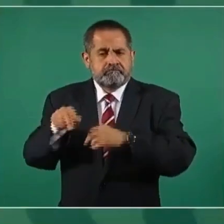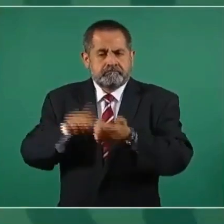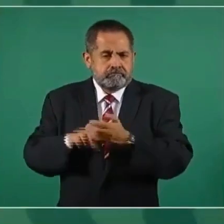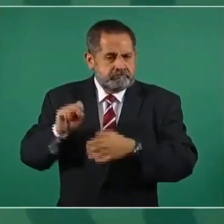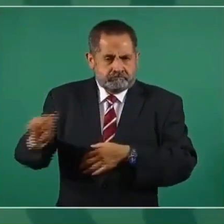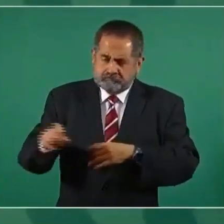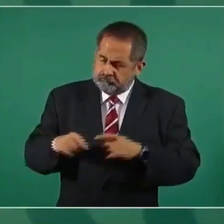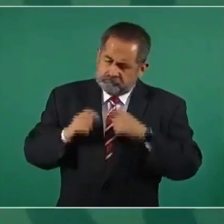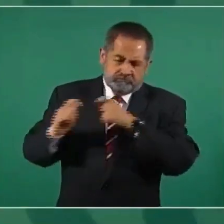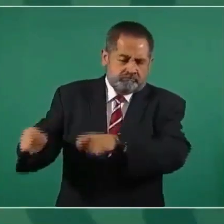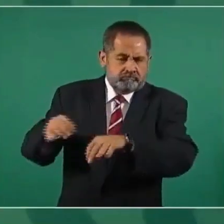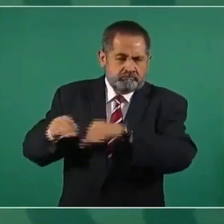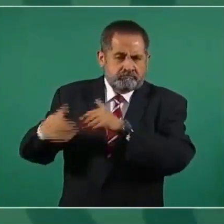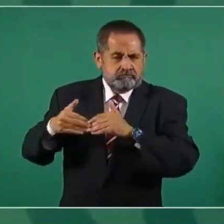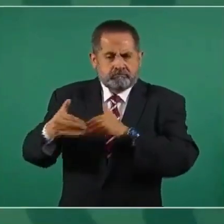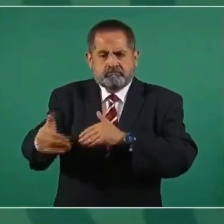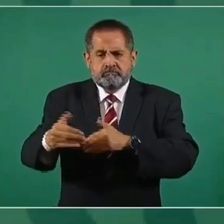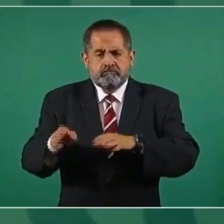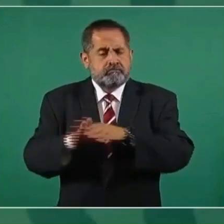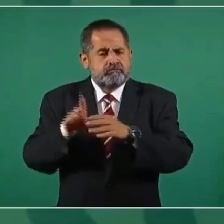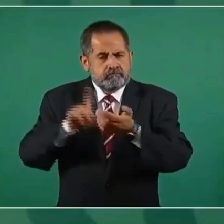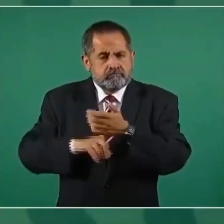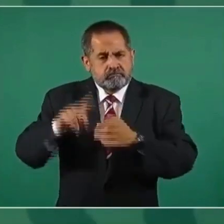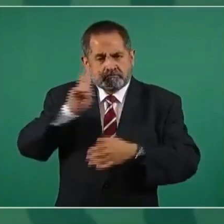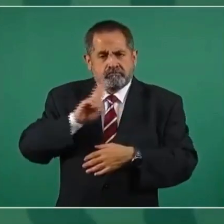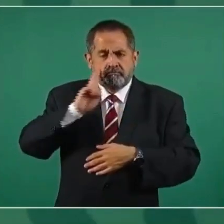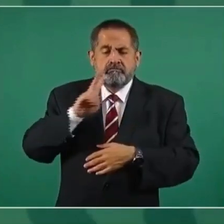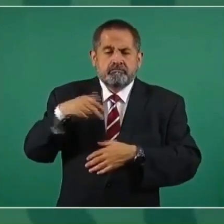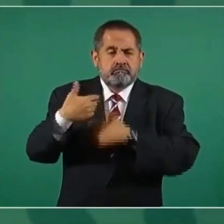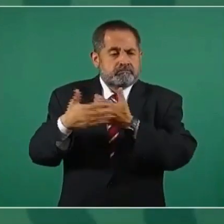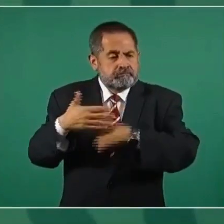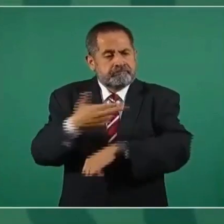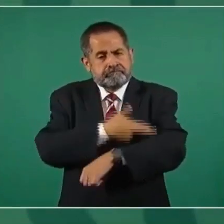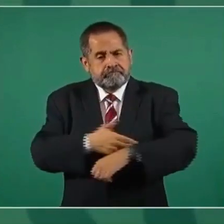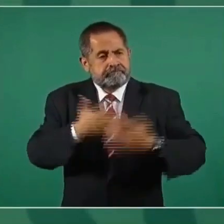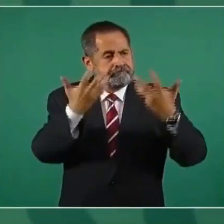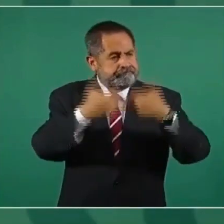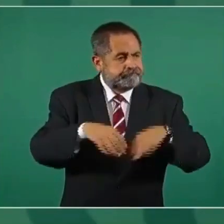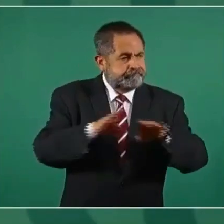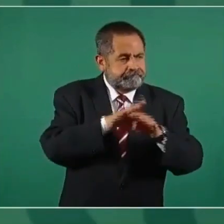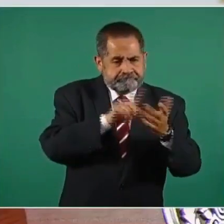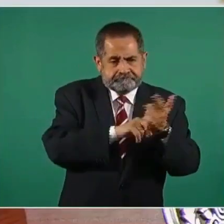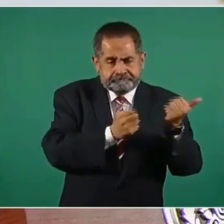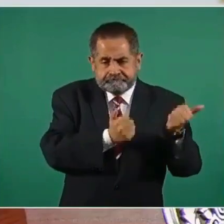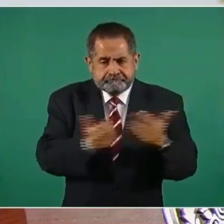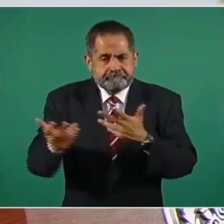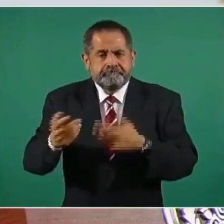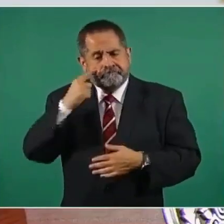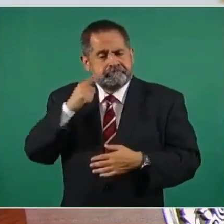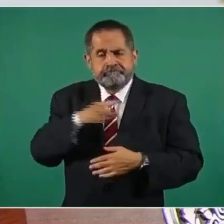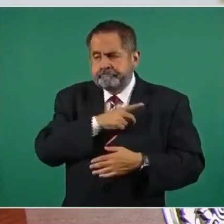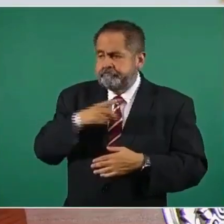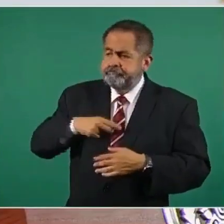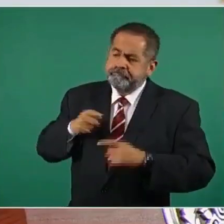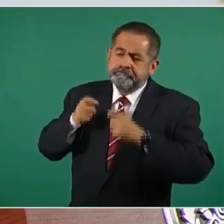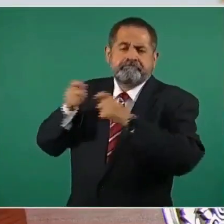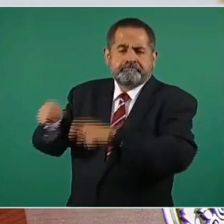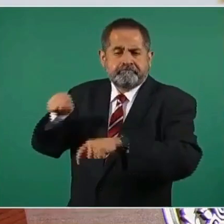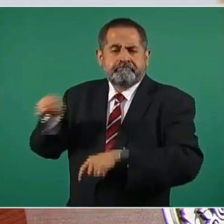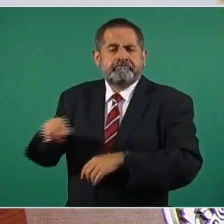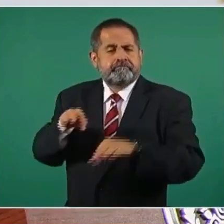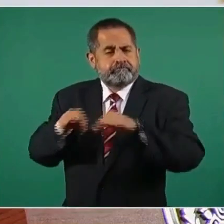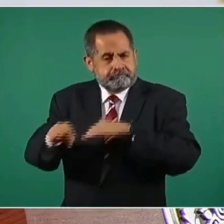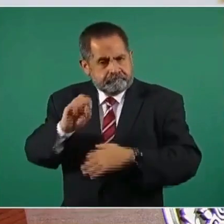y tienen que establecer sus esquemas de producción tomando en cuenta